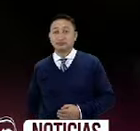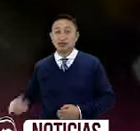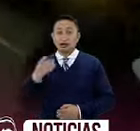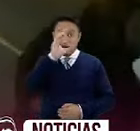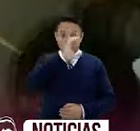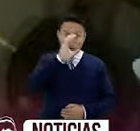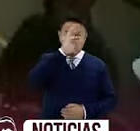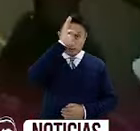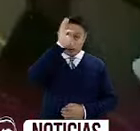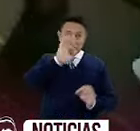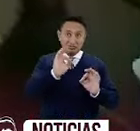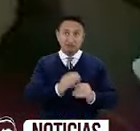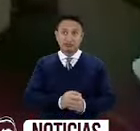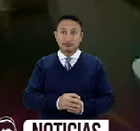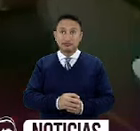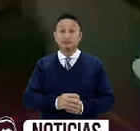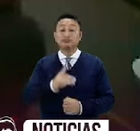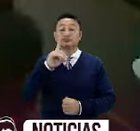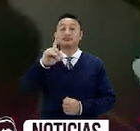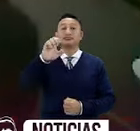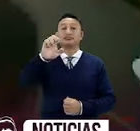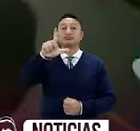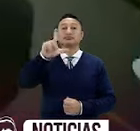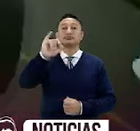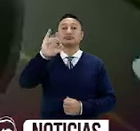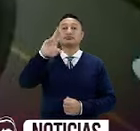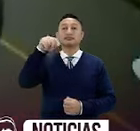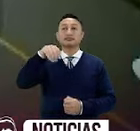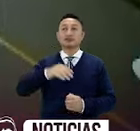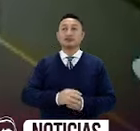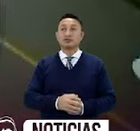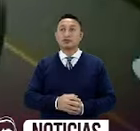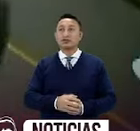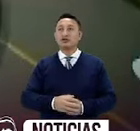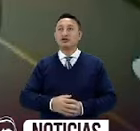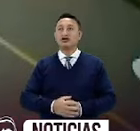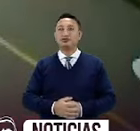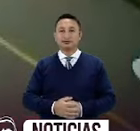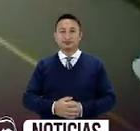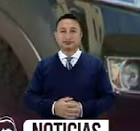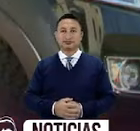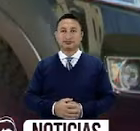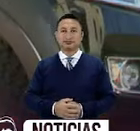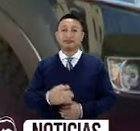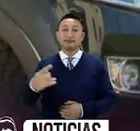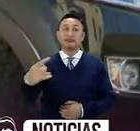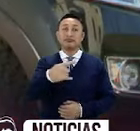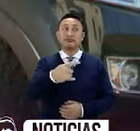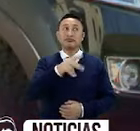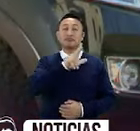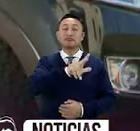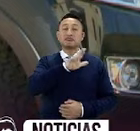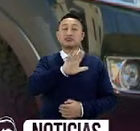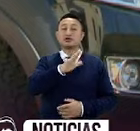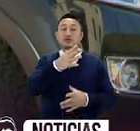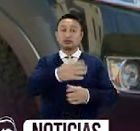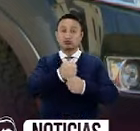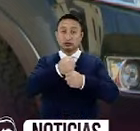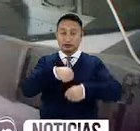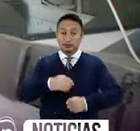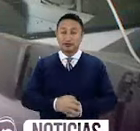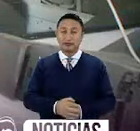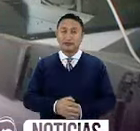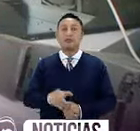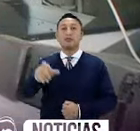En el distrito La Delicia, en lo que va del año, se contabilizan 75 vehículos robados y unos 35 recuperados. Los